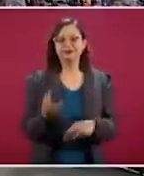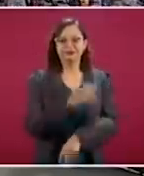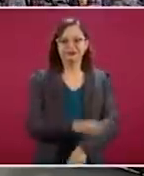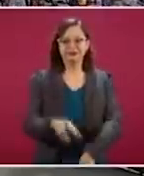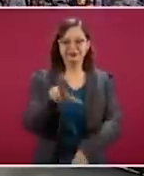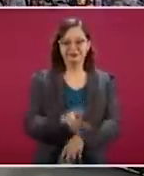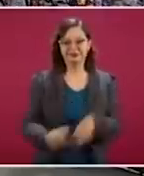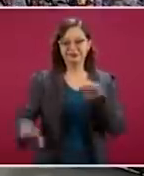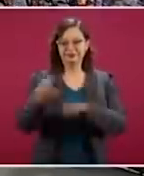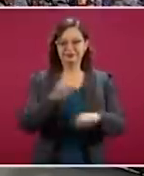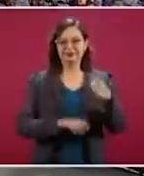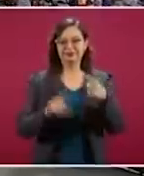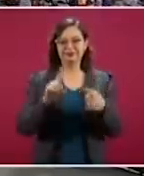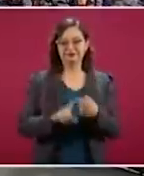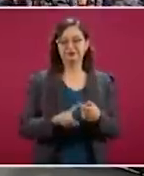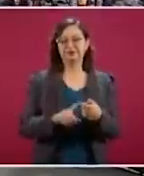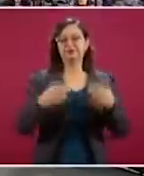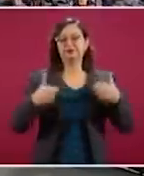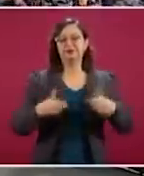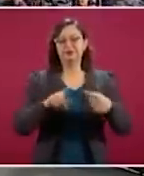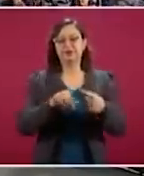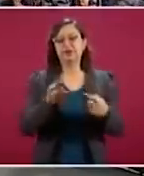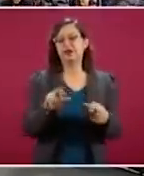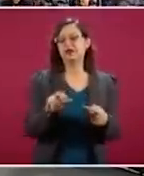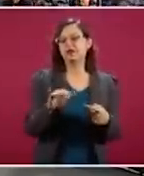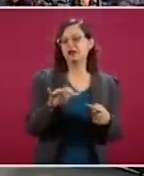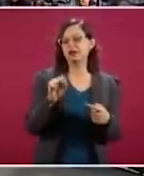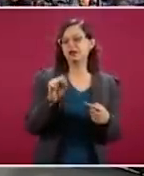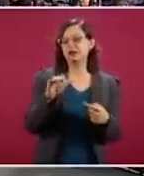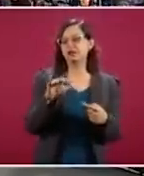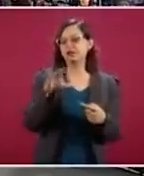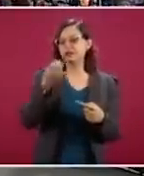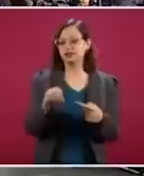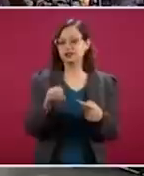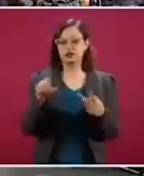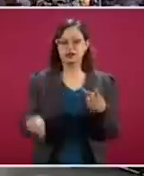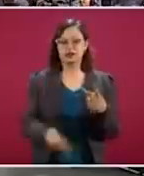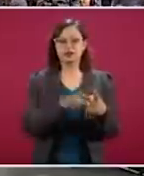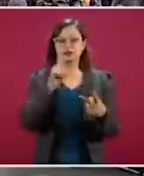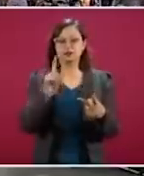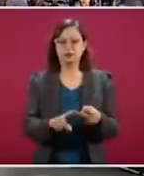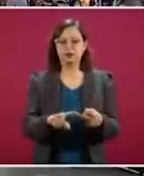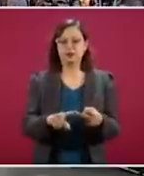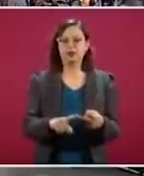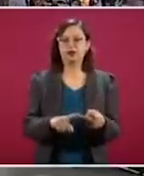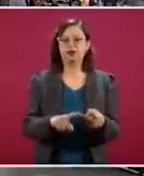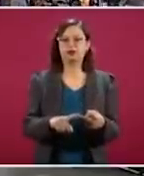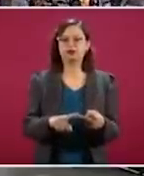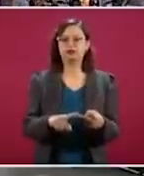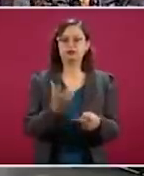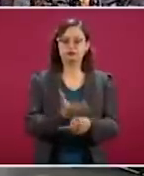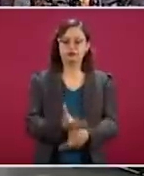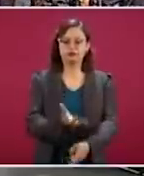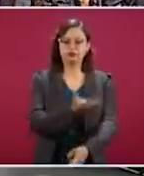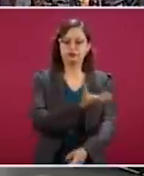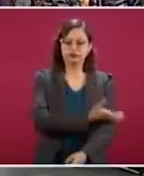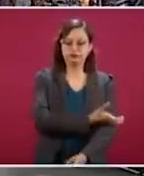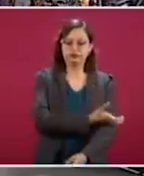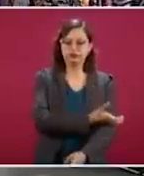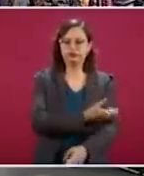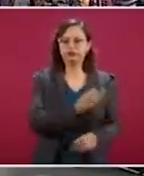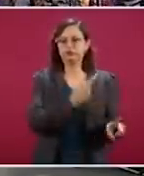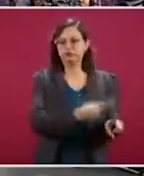con nosotros Concamín, representado por Francisco Cervantes. Viene acompañando a Francisco Cervantes